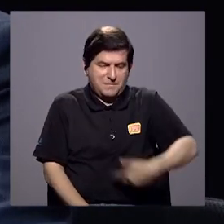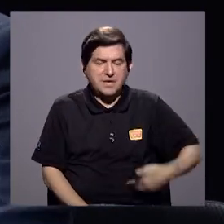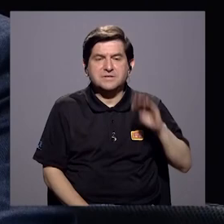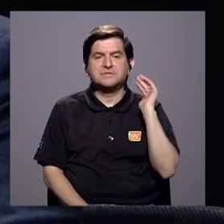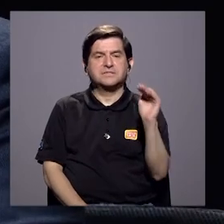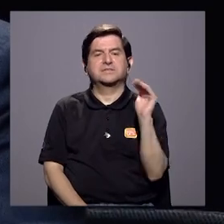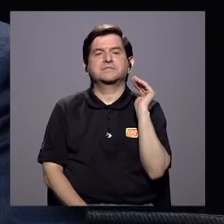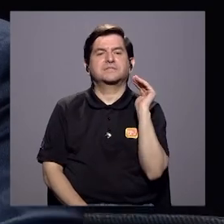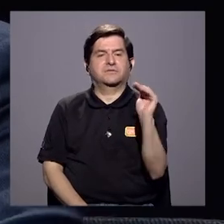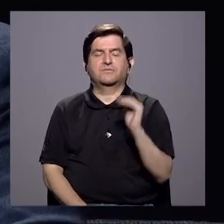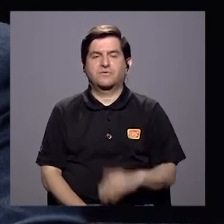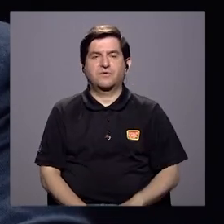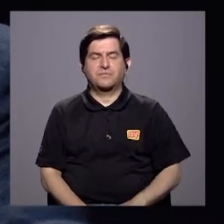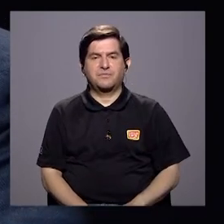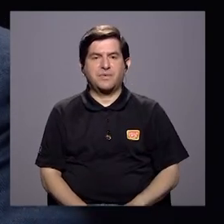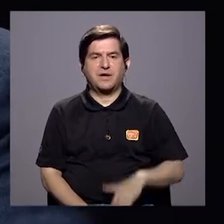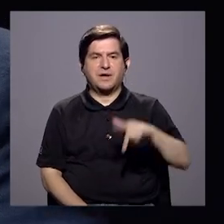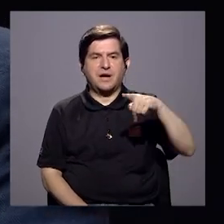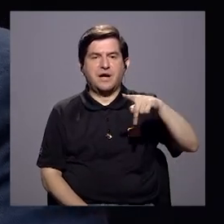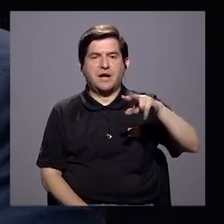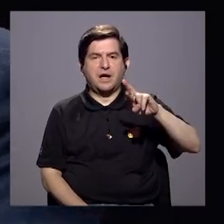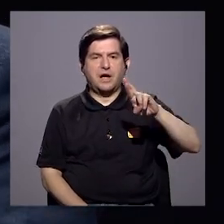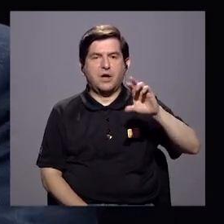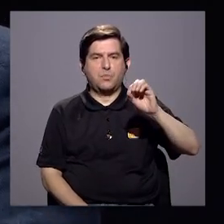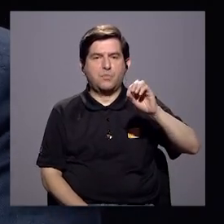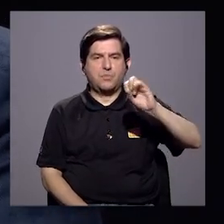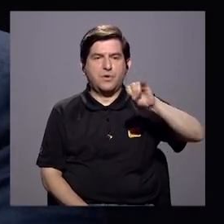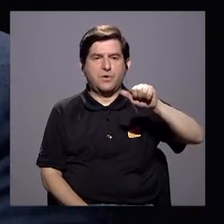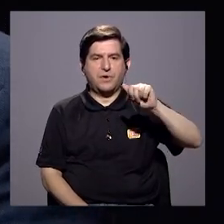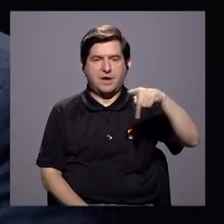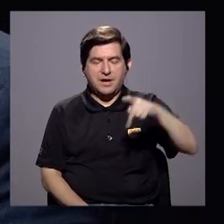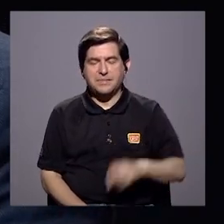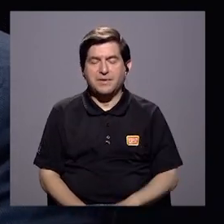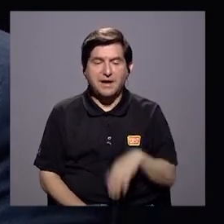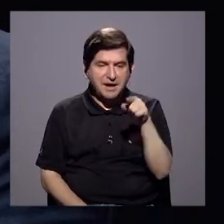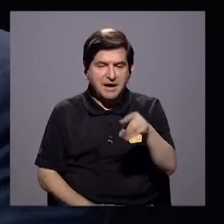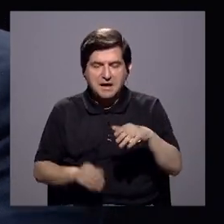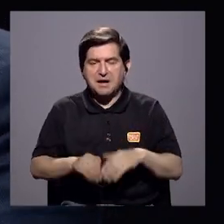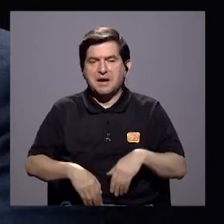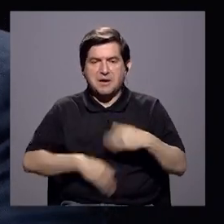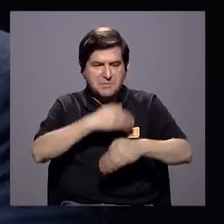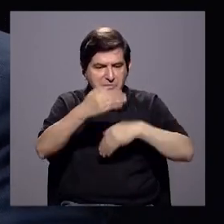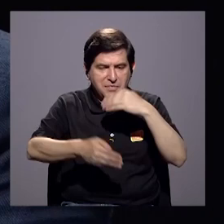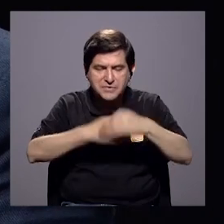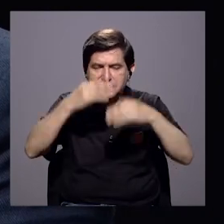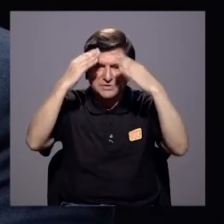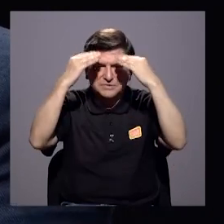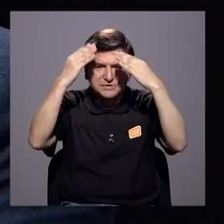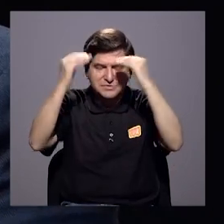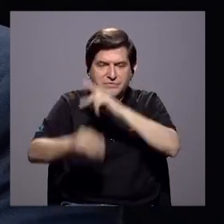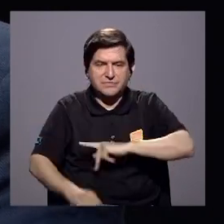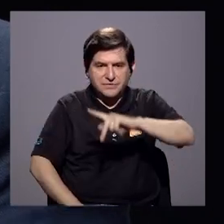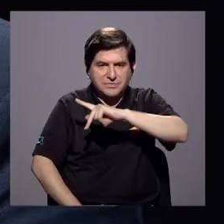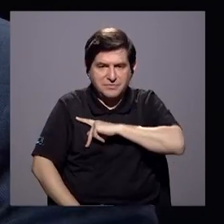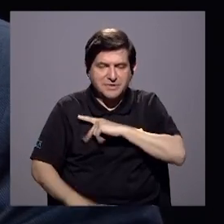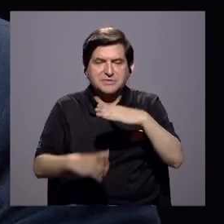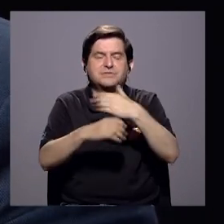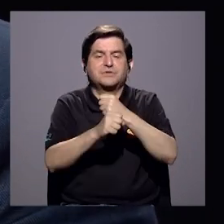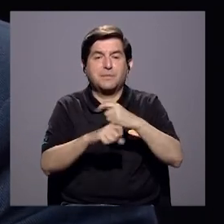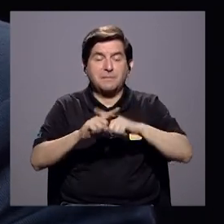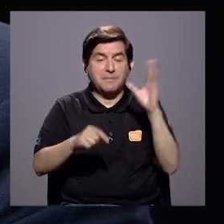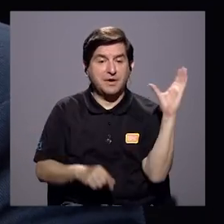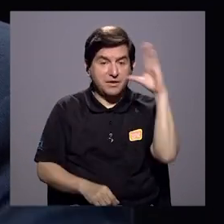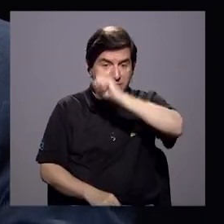tenga que informar a la bruja de que está haciendo un tratamiento de datos personales sin embargo cuando ellos se dan cuenta